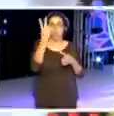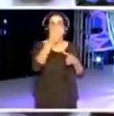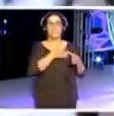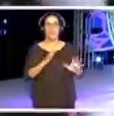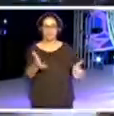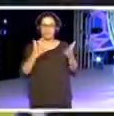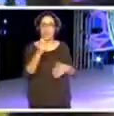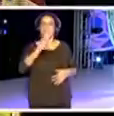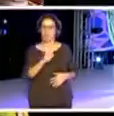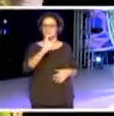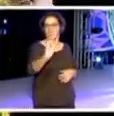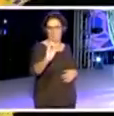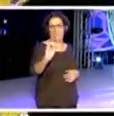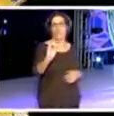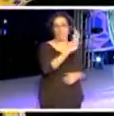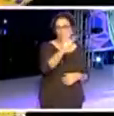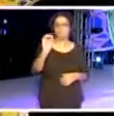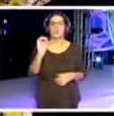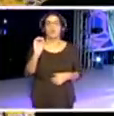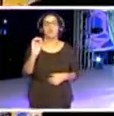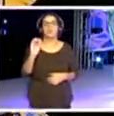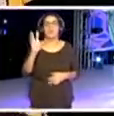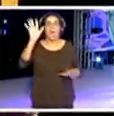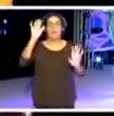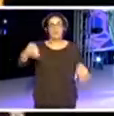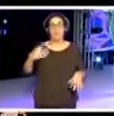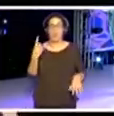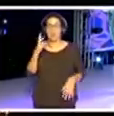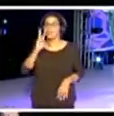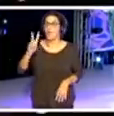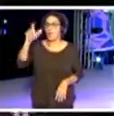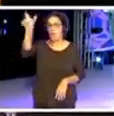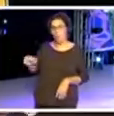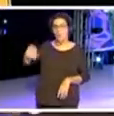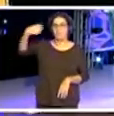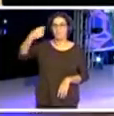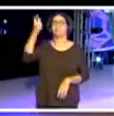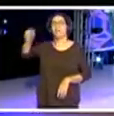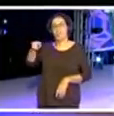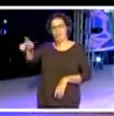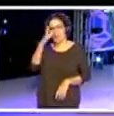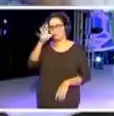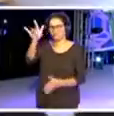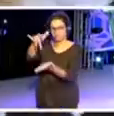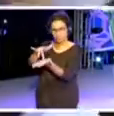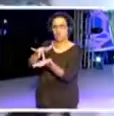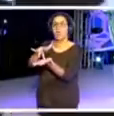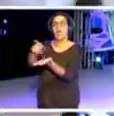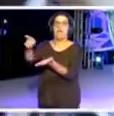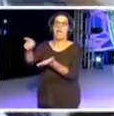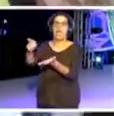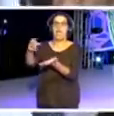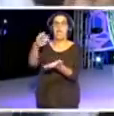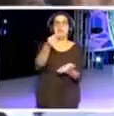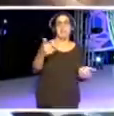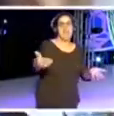ganando. ¡Toma! Y sale el presidente que está imputado. Y un viaje para Brasil